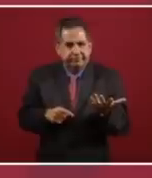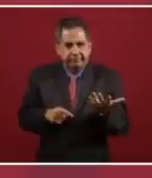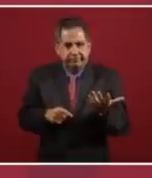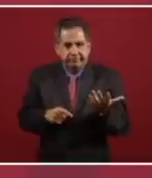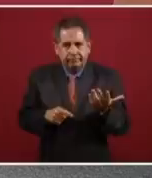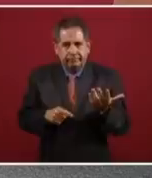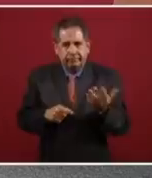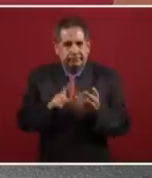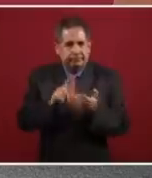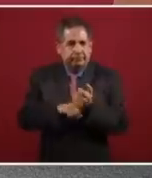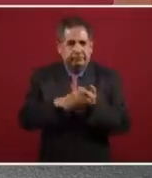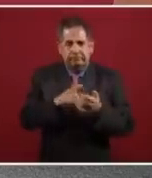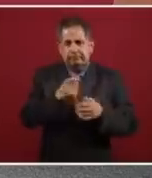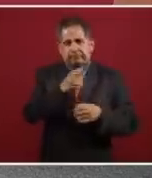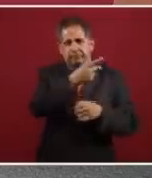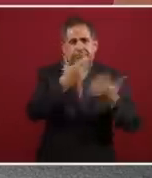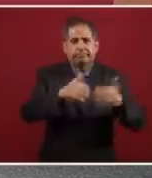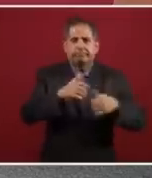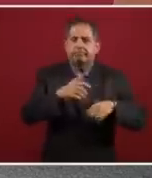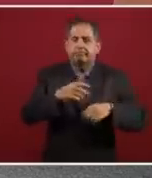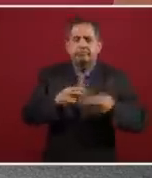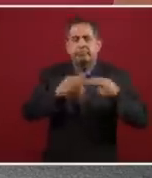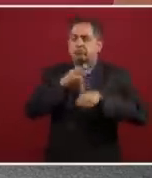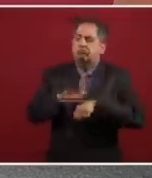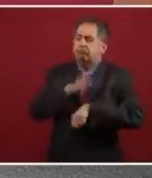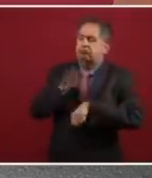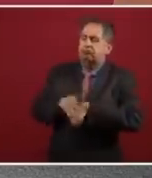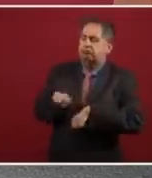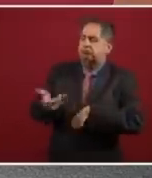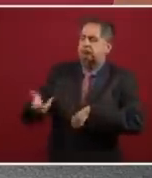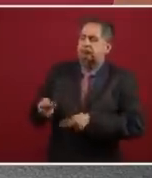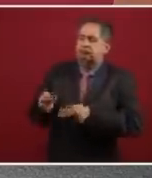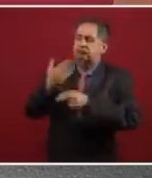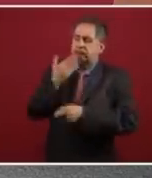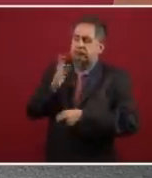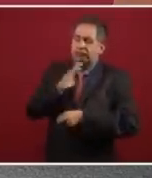esto pasa con las calificadoras, pasa con